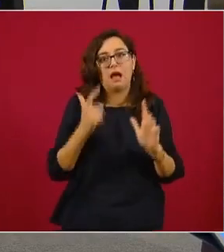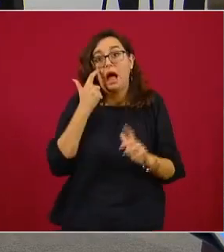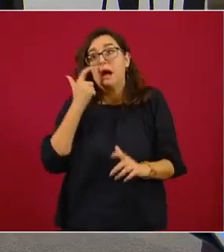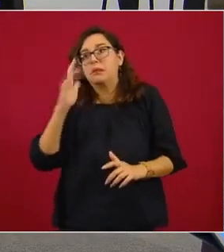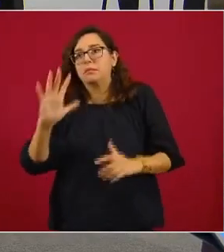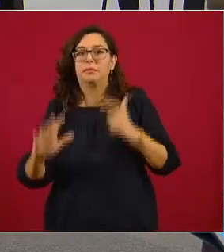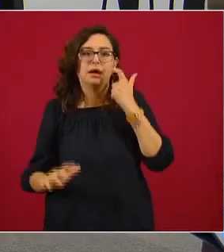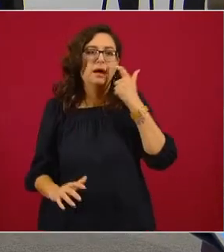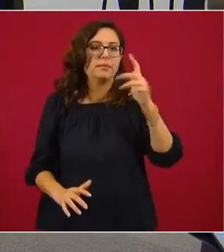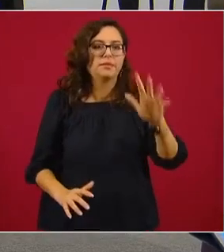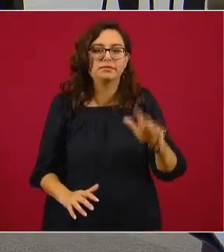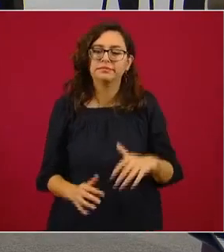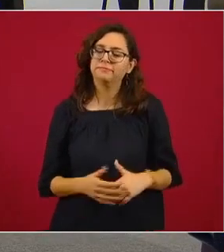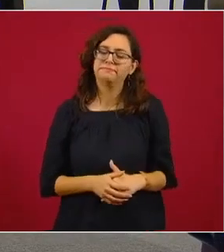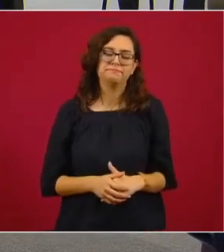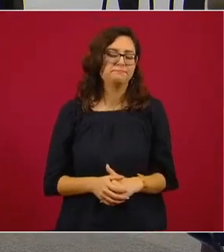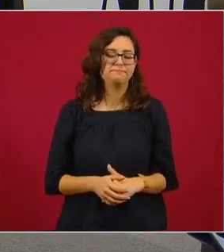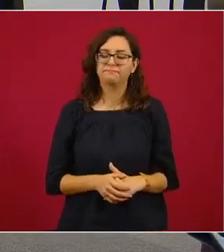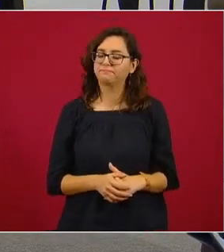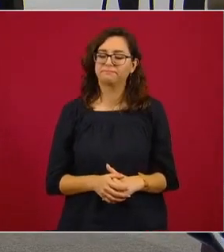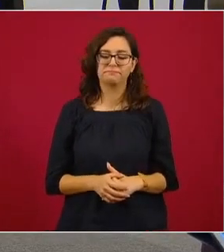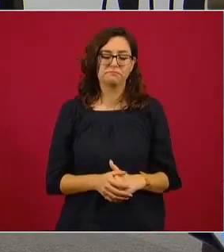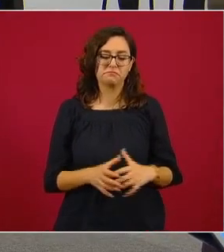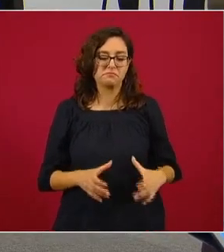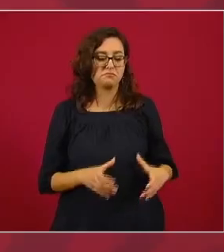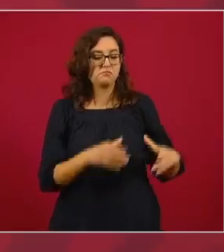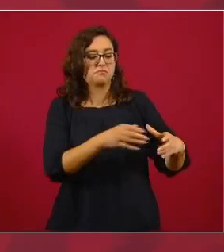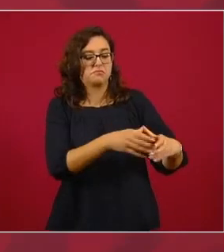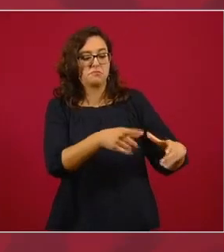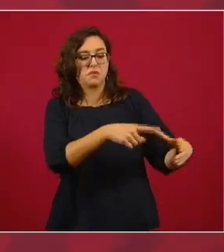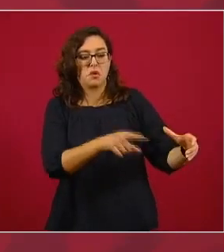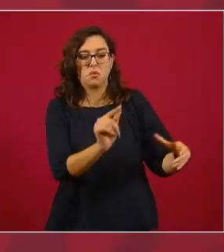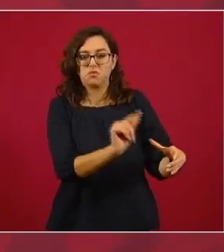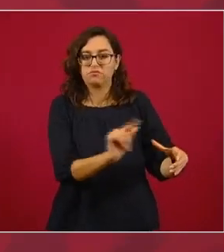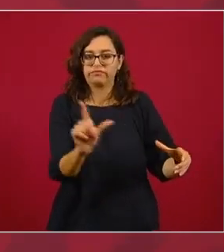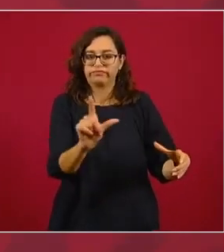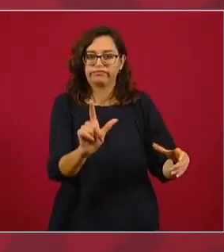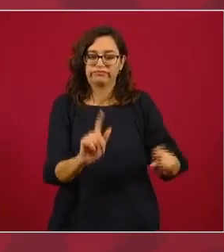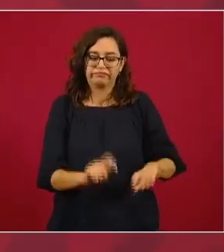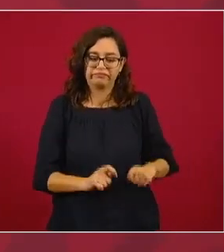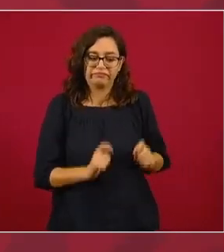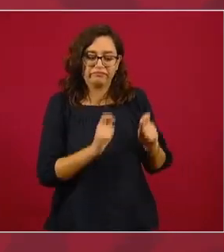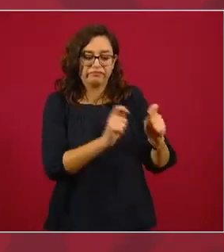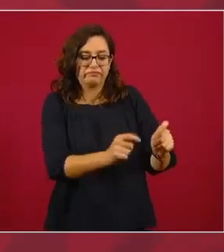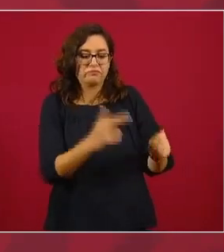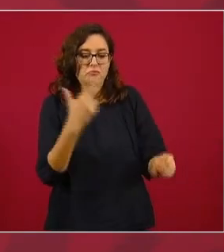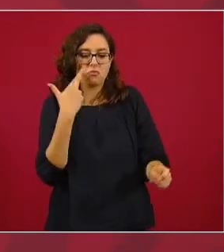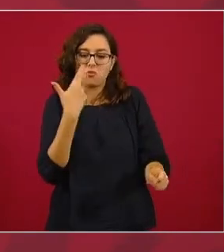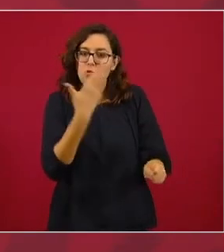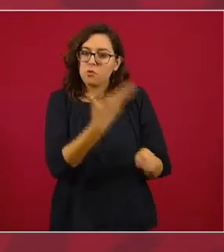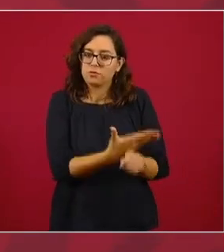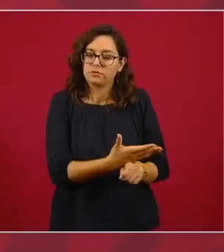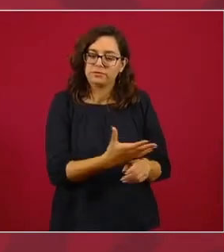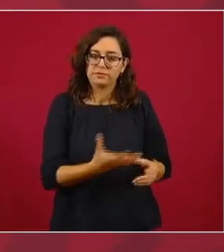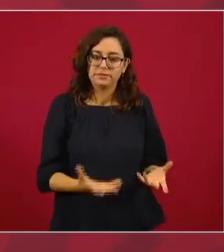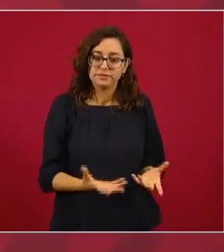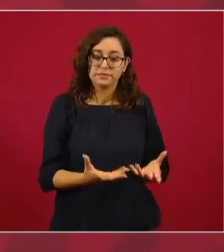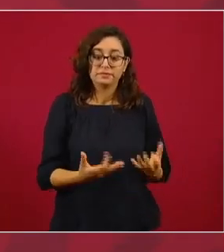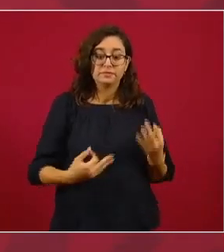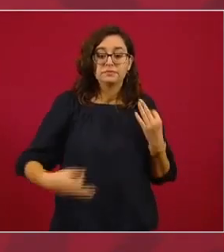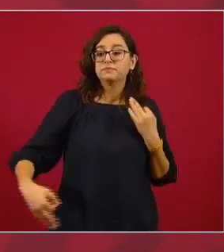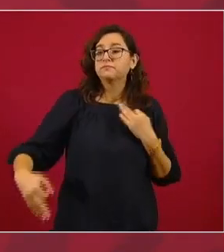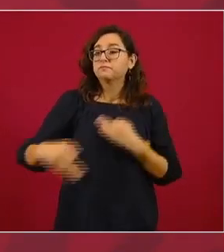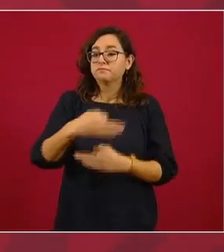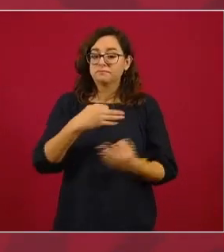Se maneja profesionalmente. Y nos hemos unido todos,